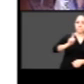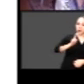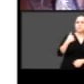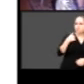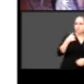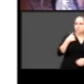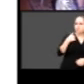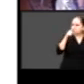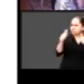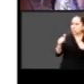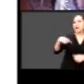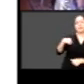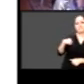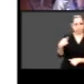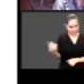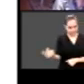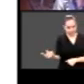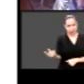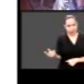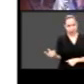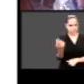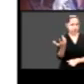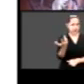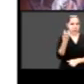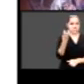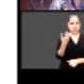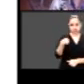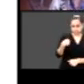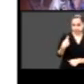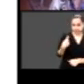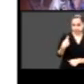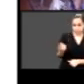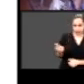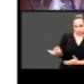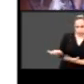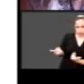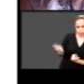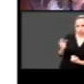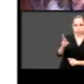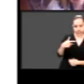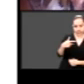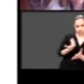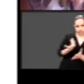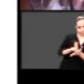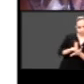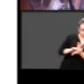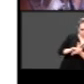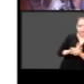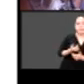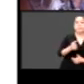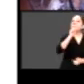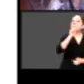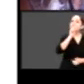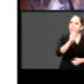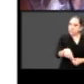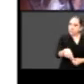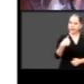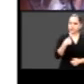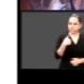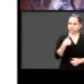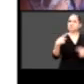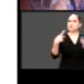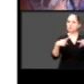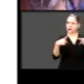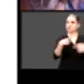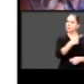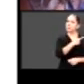bebé al niño a la niña y esperamos a que nos conteste también nosotros tenemos que ser pacientes y esperar porque es